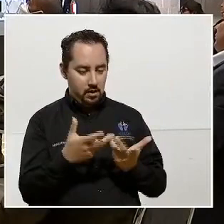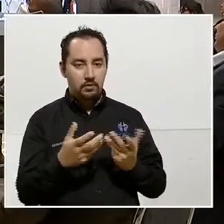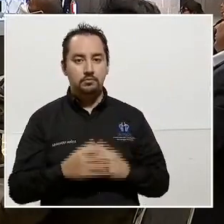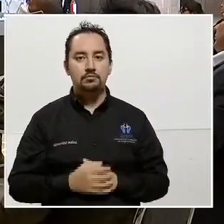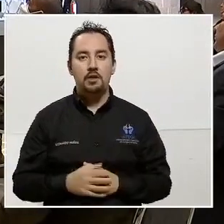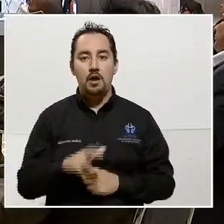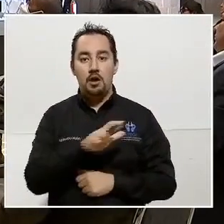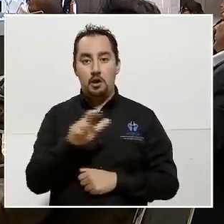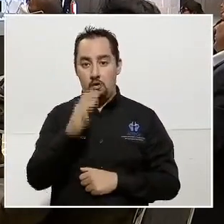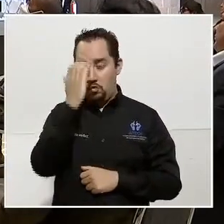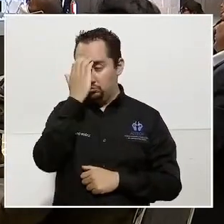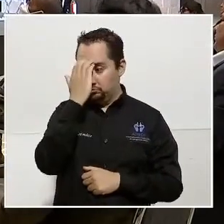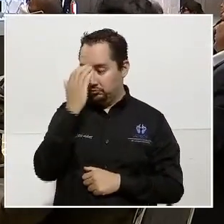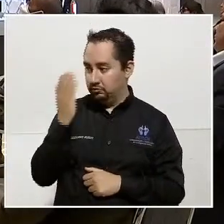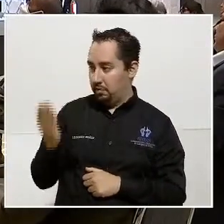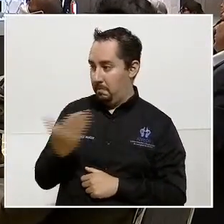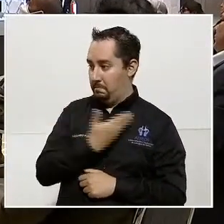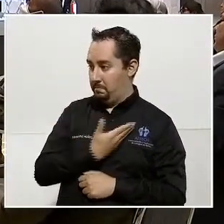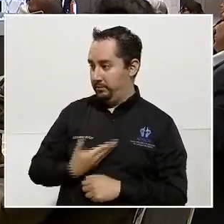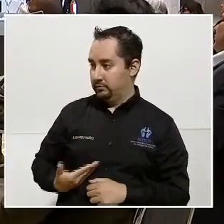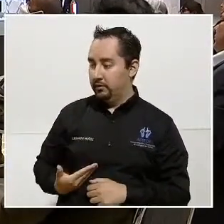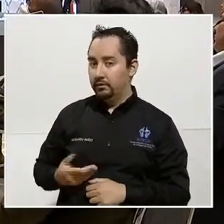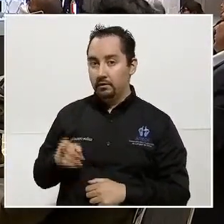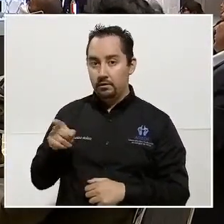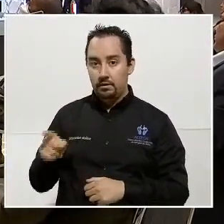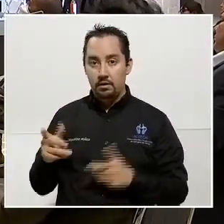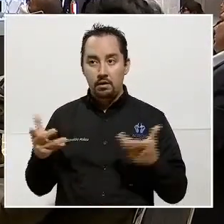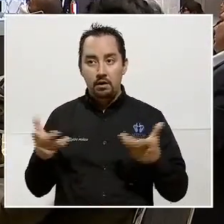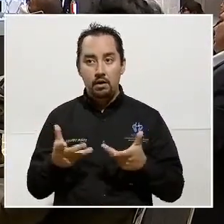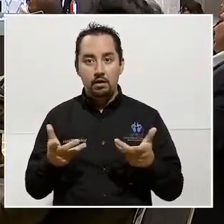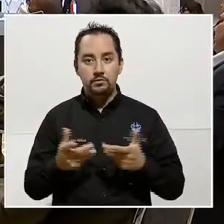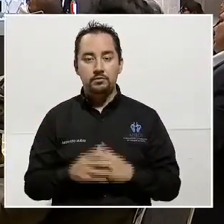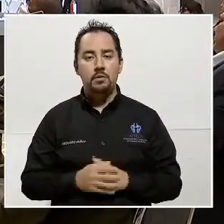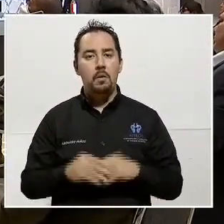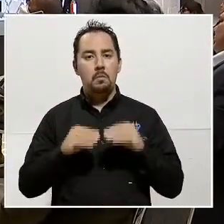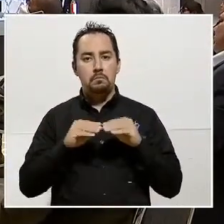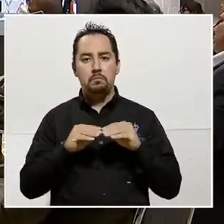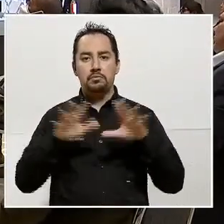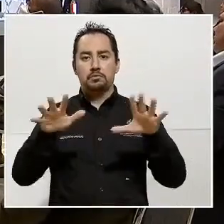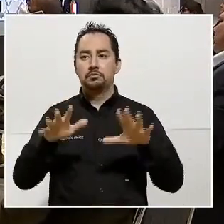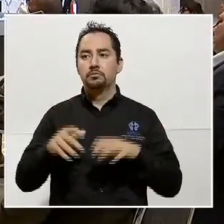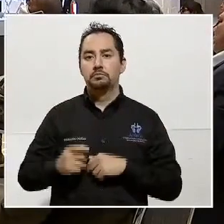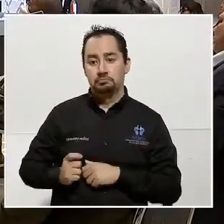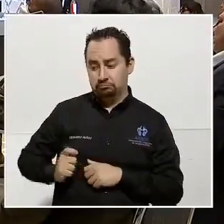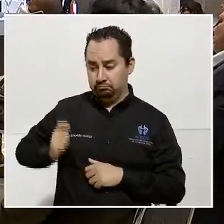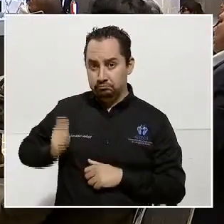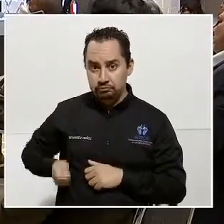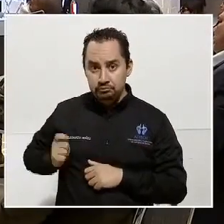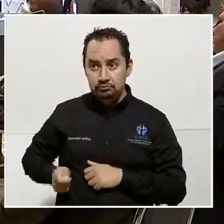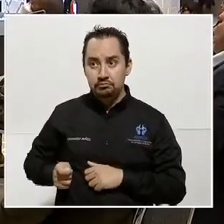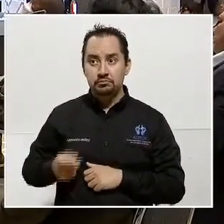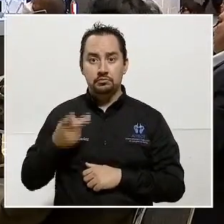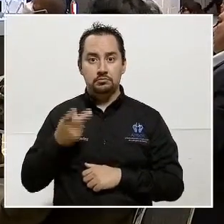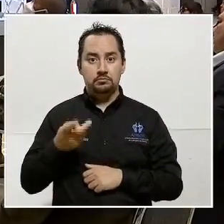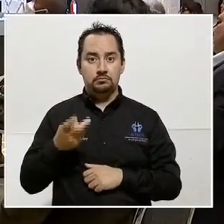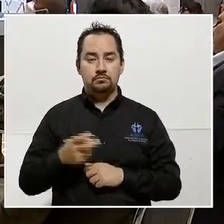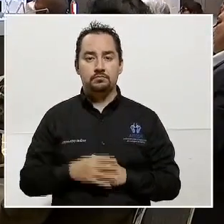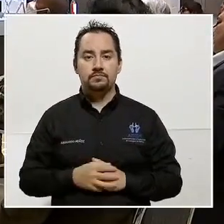Reconocemos la decisión del presidente de la República de publicar el decreto que creó la